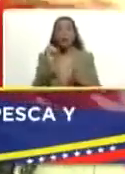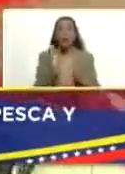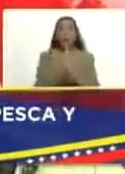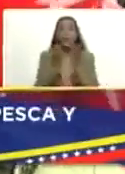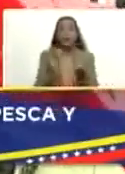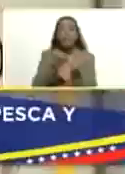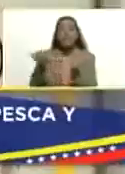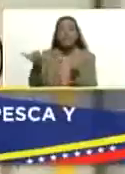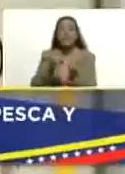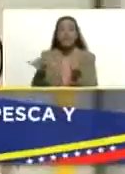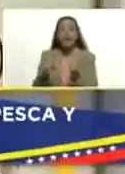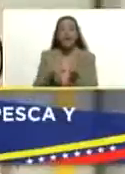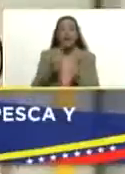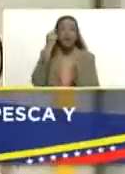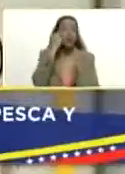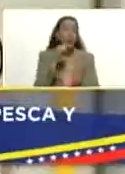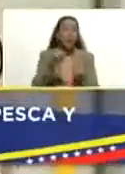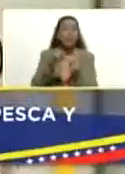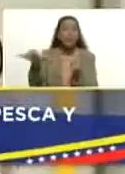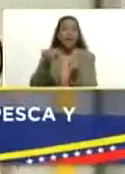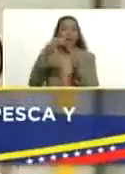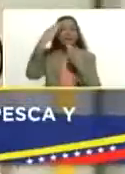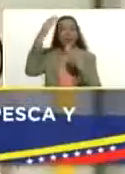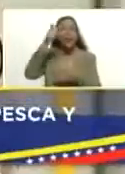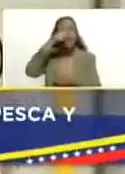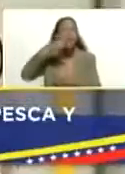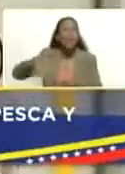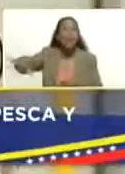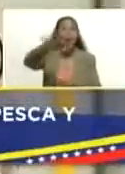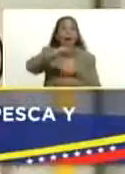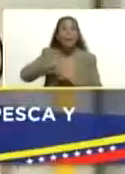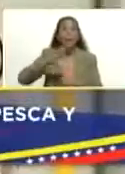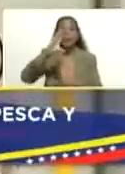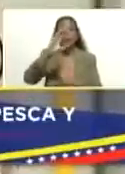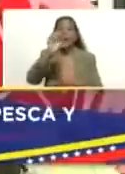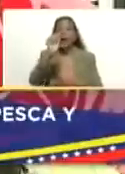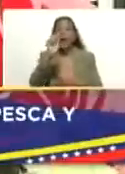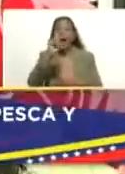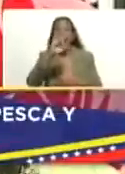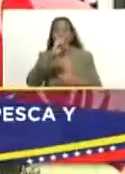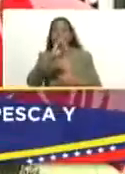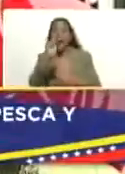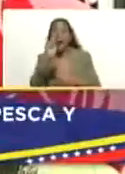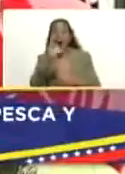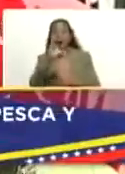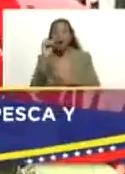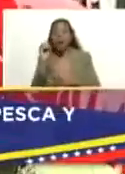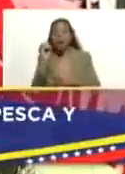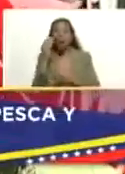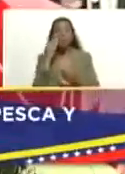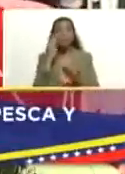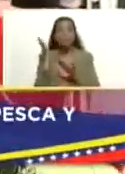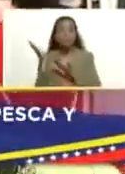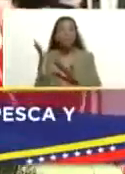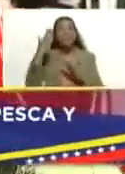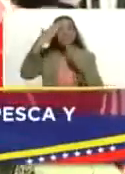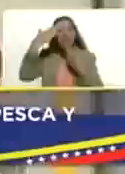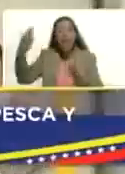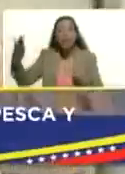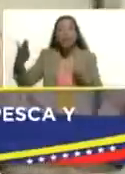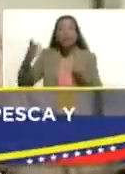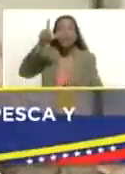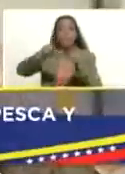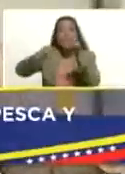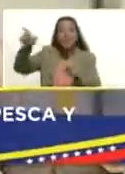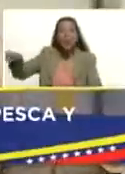muchacho? Mi saludo a Cariaco. ¿Cómo está la gente por allá? Mi saludo, pues. Un abrazo a la gente